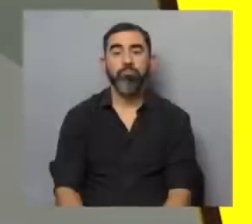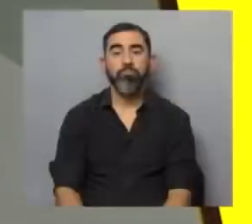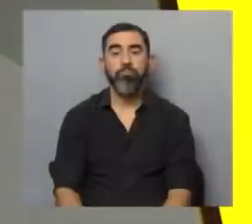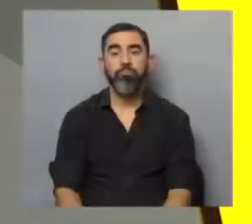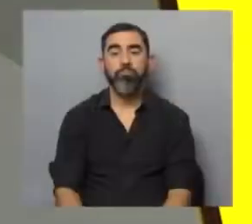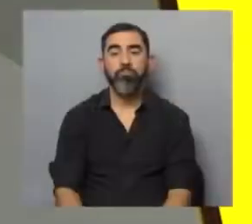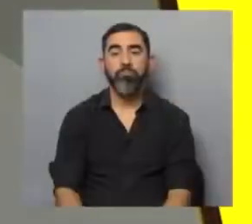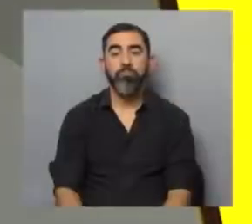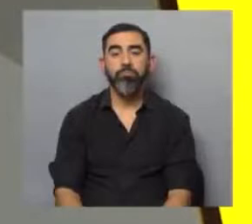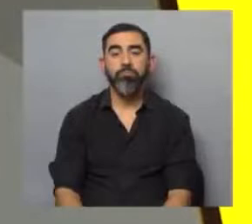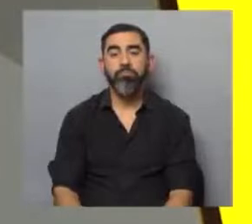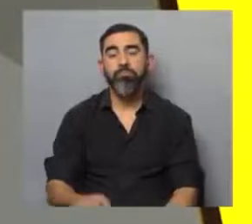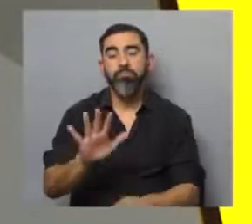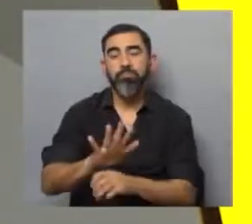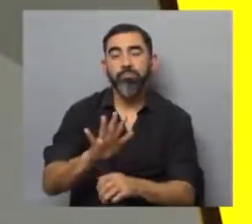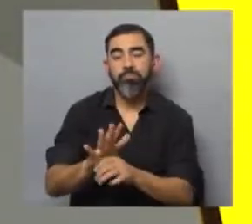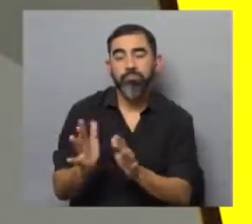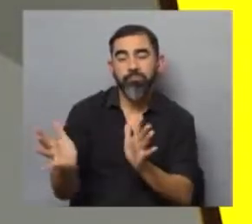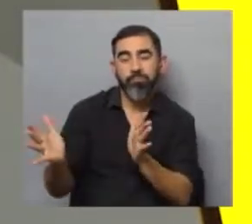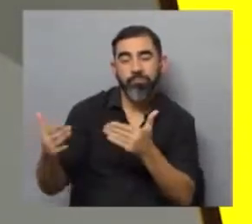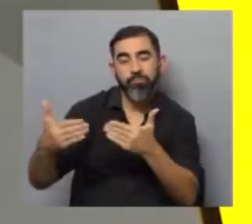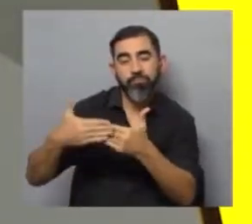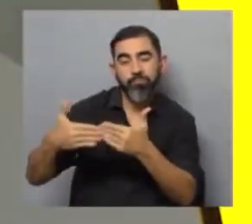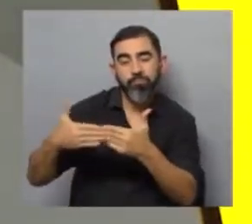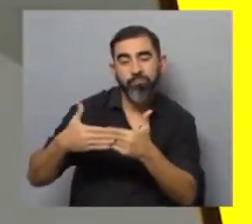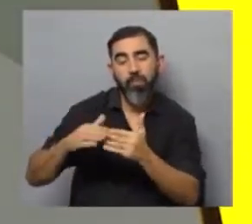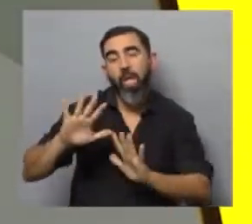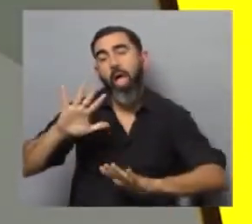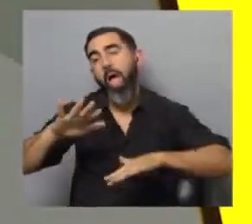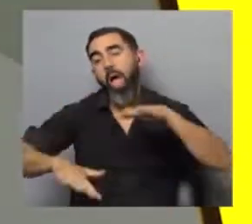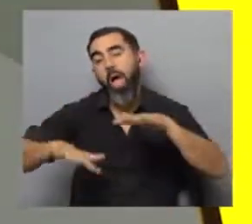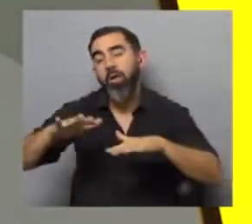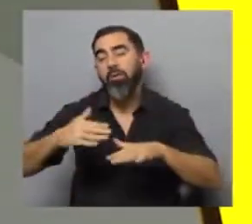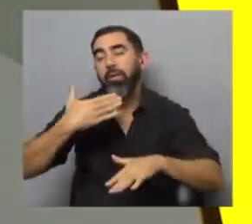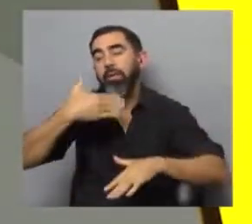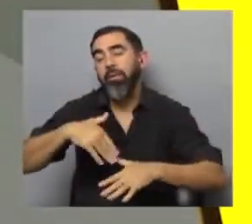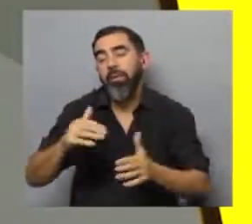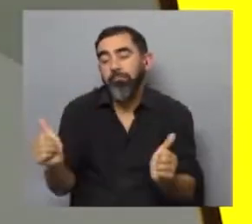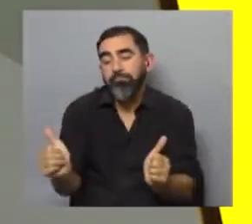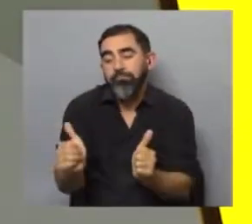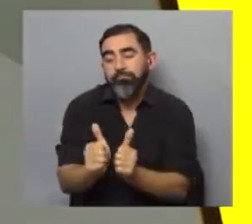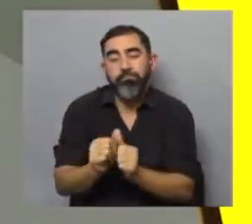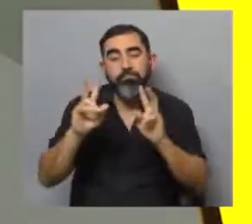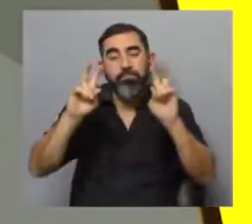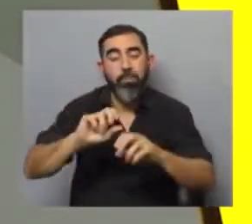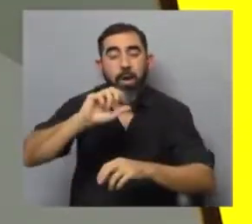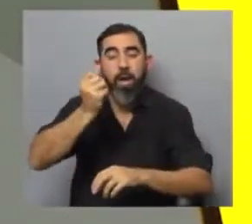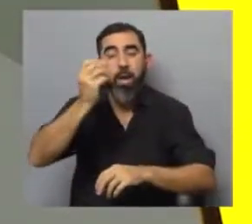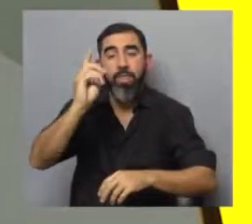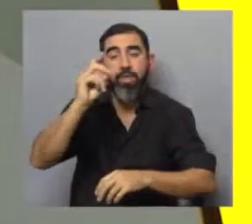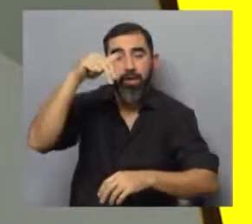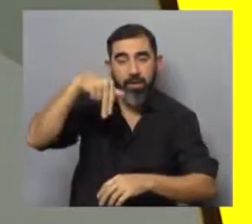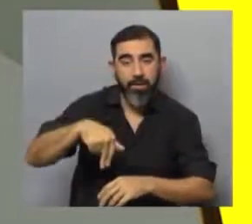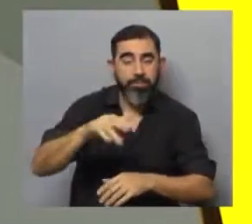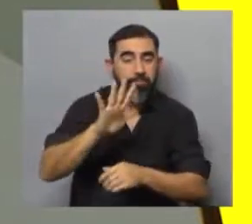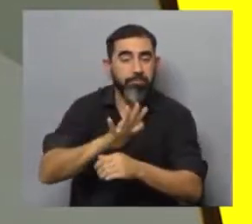De ser una especie de anexo, algo que se interpretaba junto con el ADN, tal vez